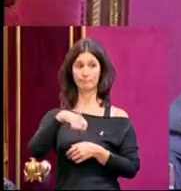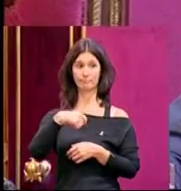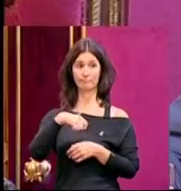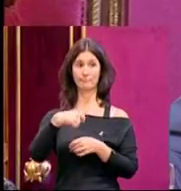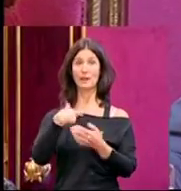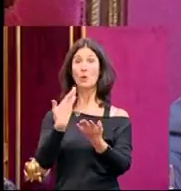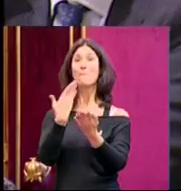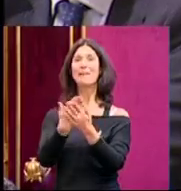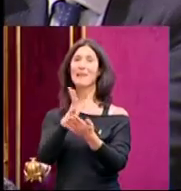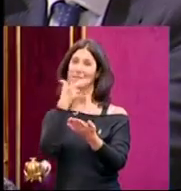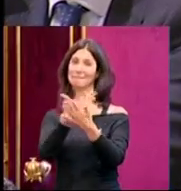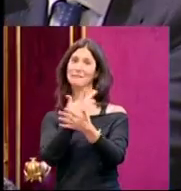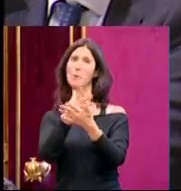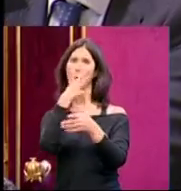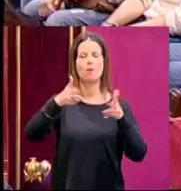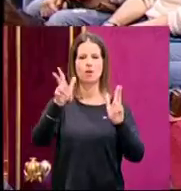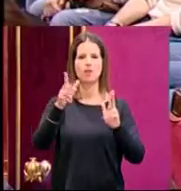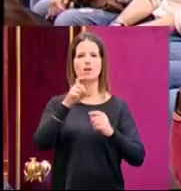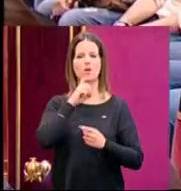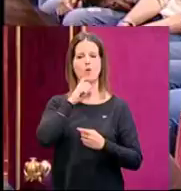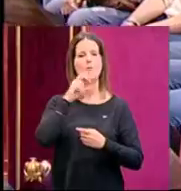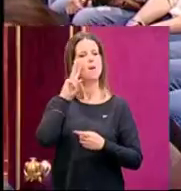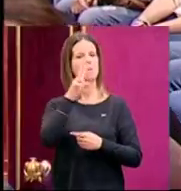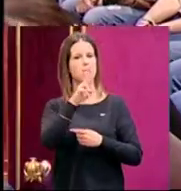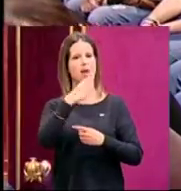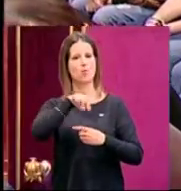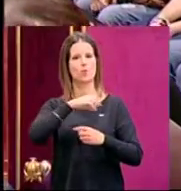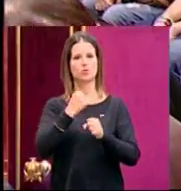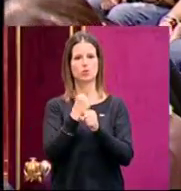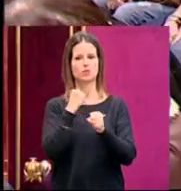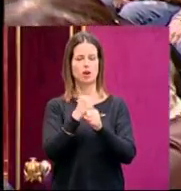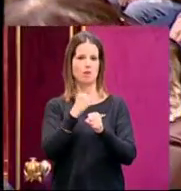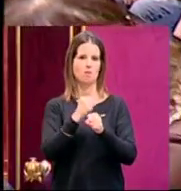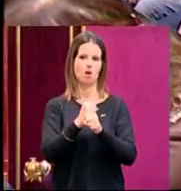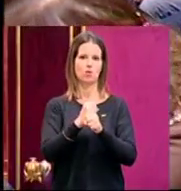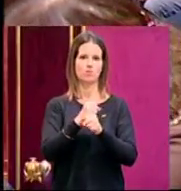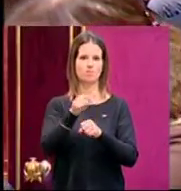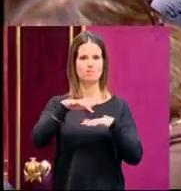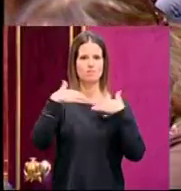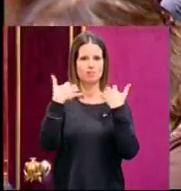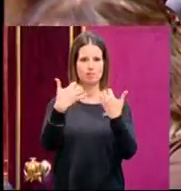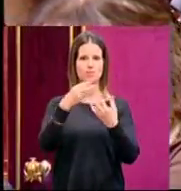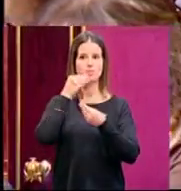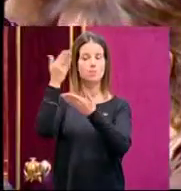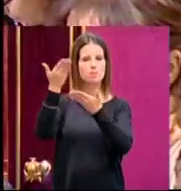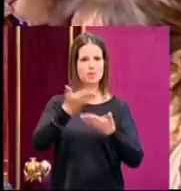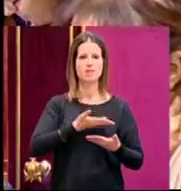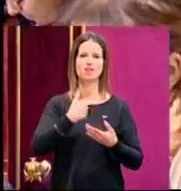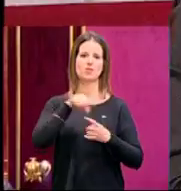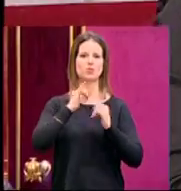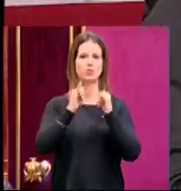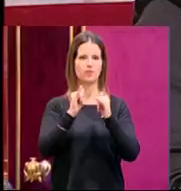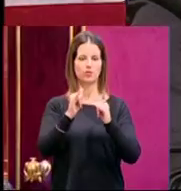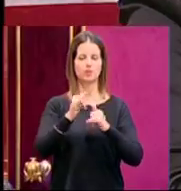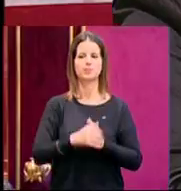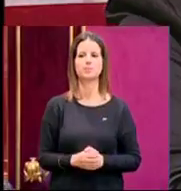Pleno en el nuevo plan de mejora presentado por el equipo de gobierno y trabajado sobre el borrador que el Partido Popular ya había elaborado. En el plazo